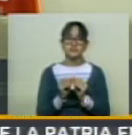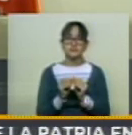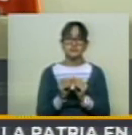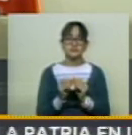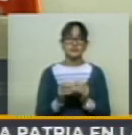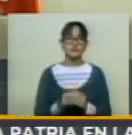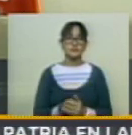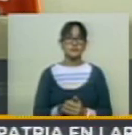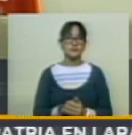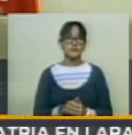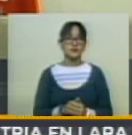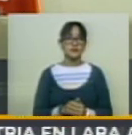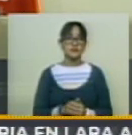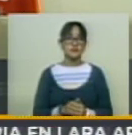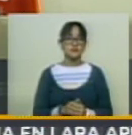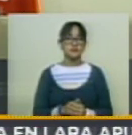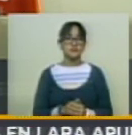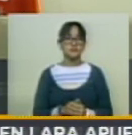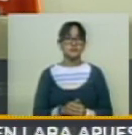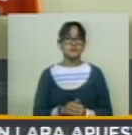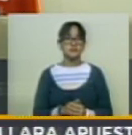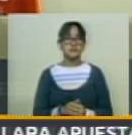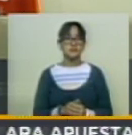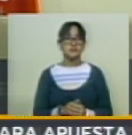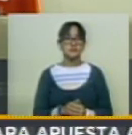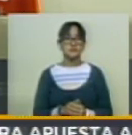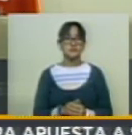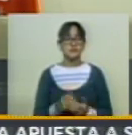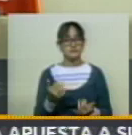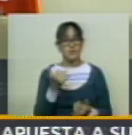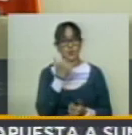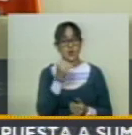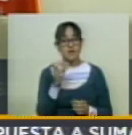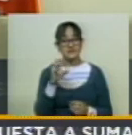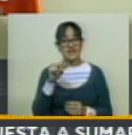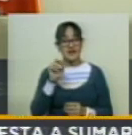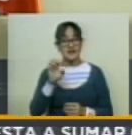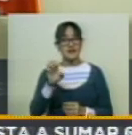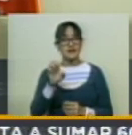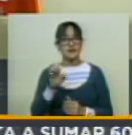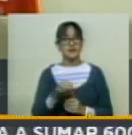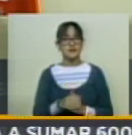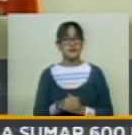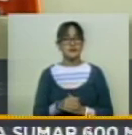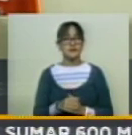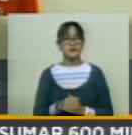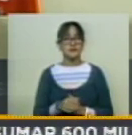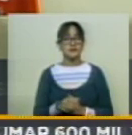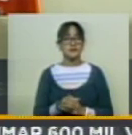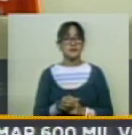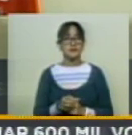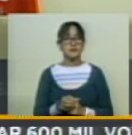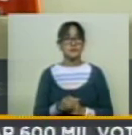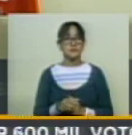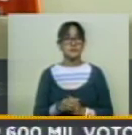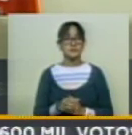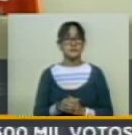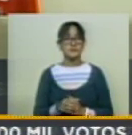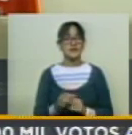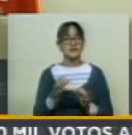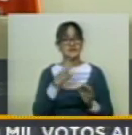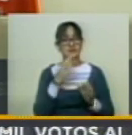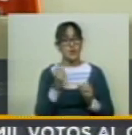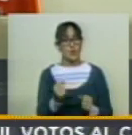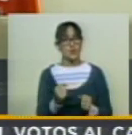como... Esto es una posibilidad que es nula. Por eso es que el Consejo Nacional Electoral, cuando da un resultado electoral, tiene la